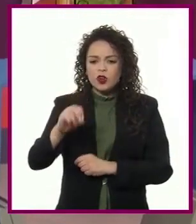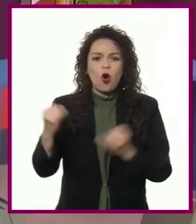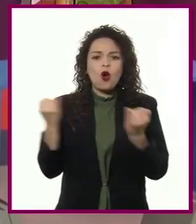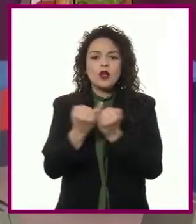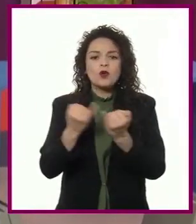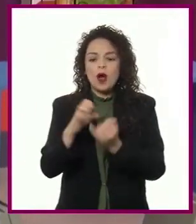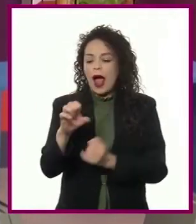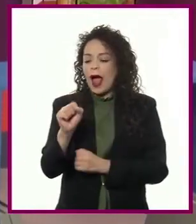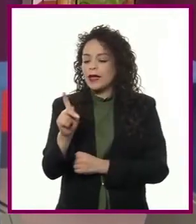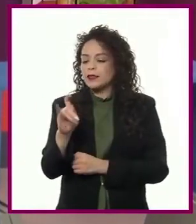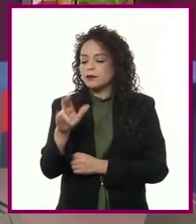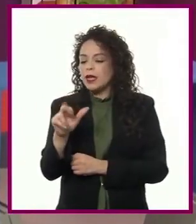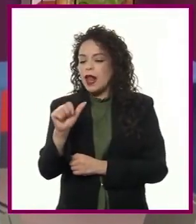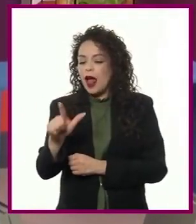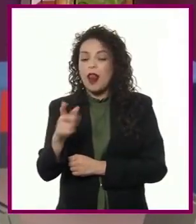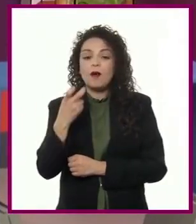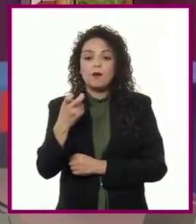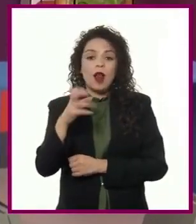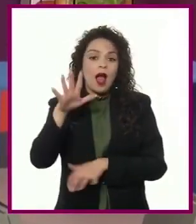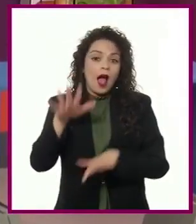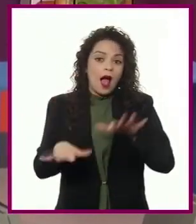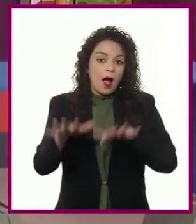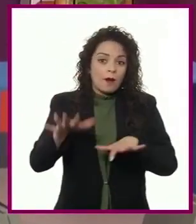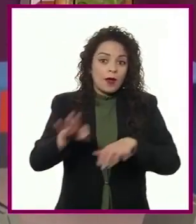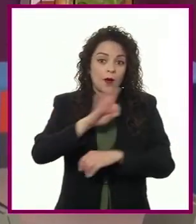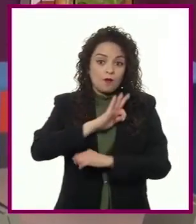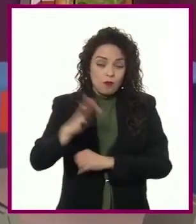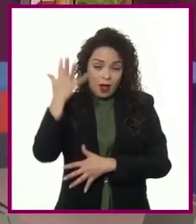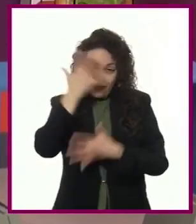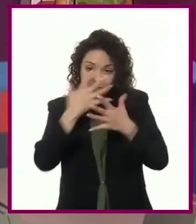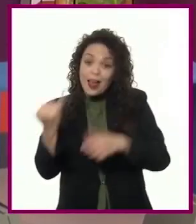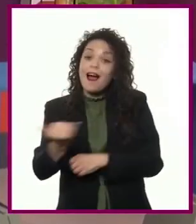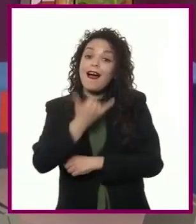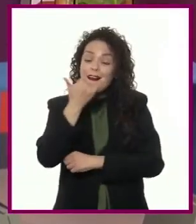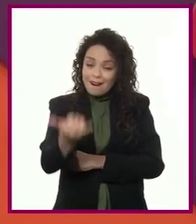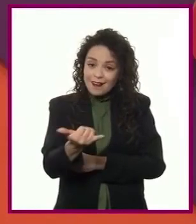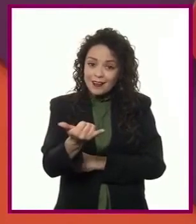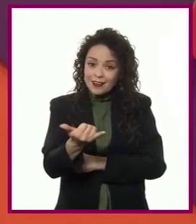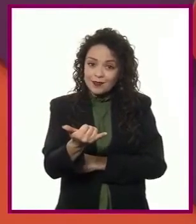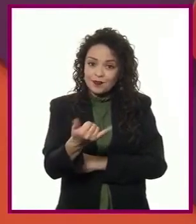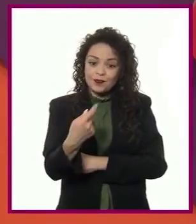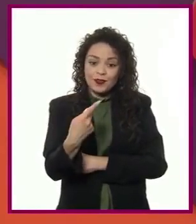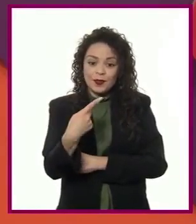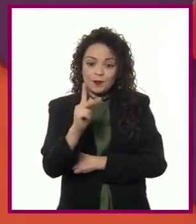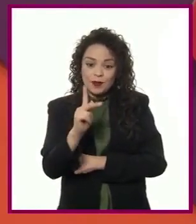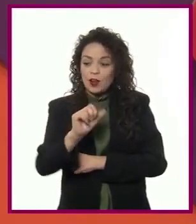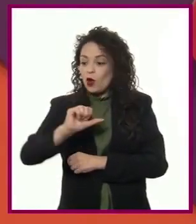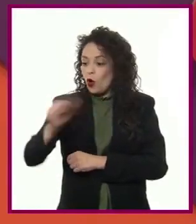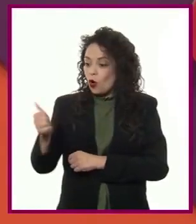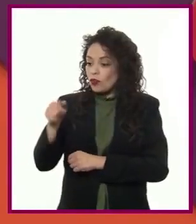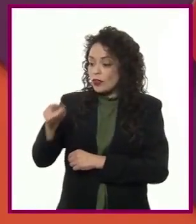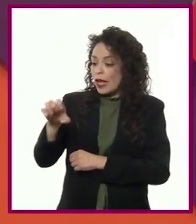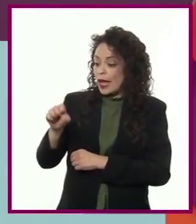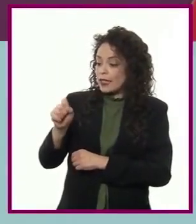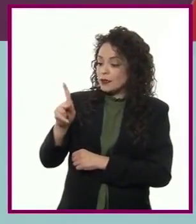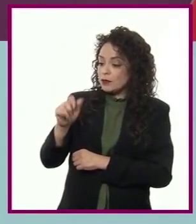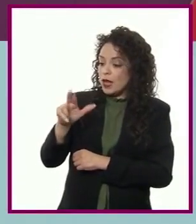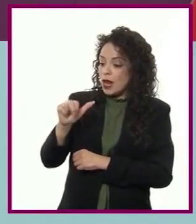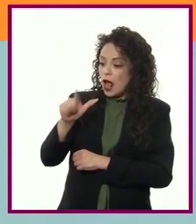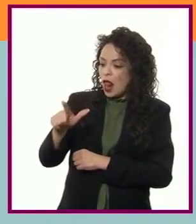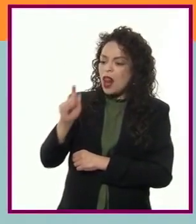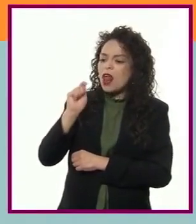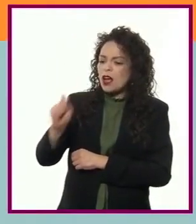ello que en ocasiones podríamos llegar a confundirlas, a diferencia de las galaxias espiral,